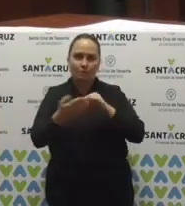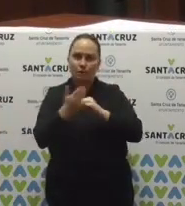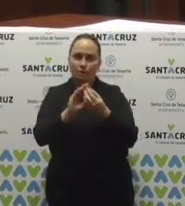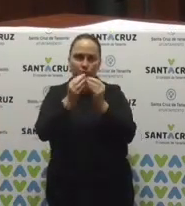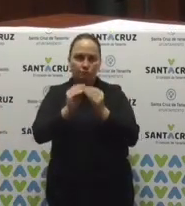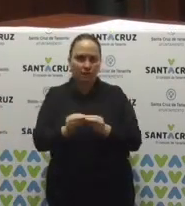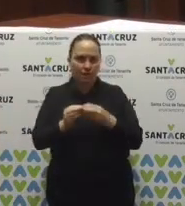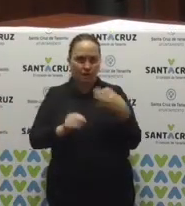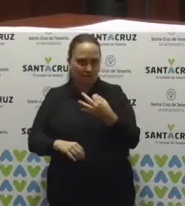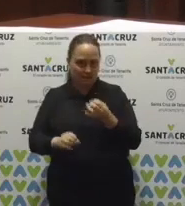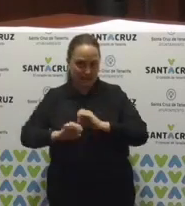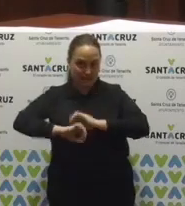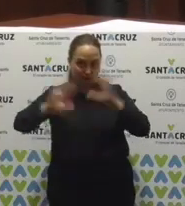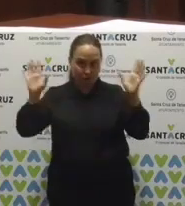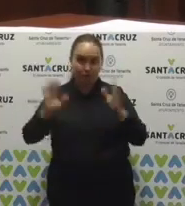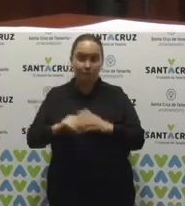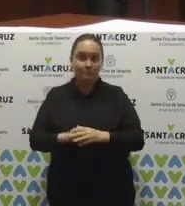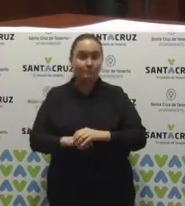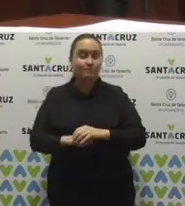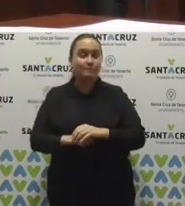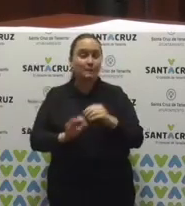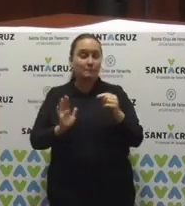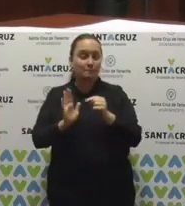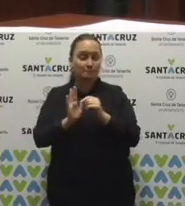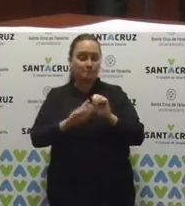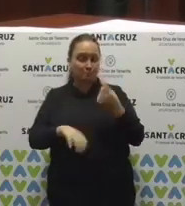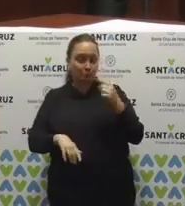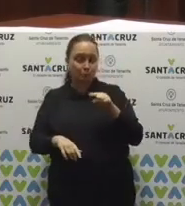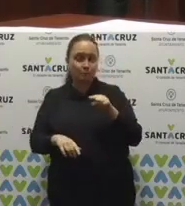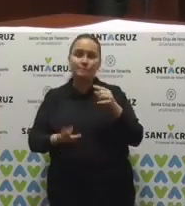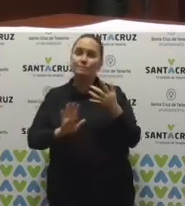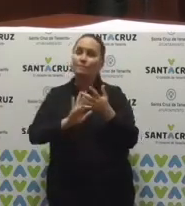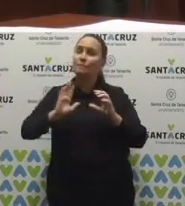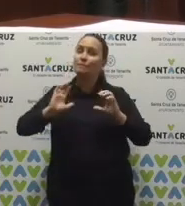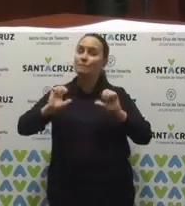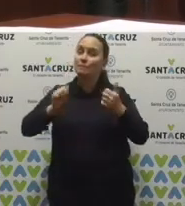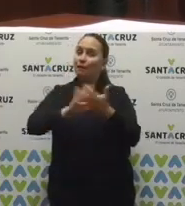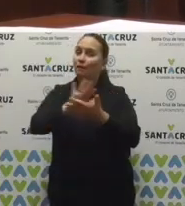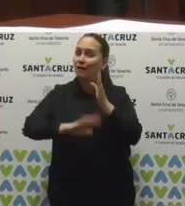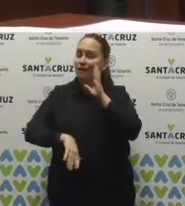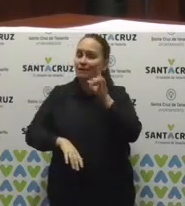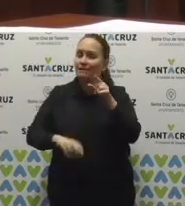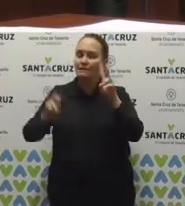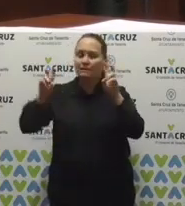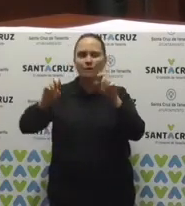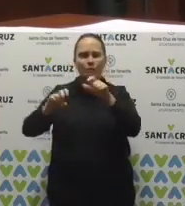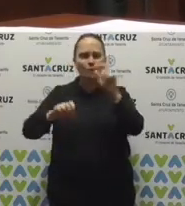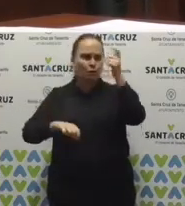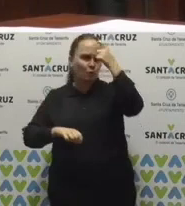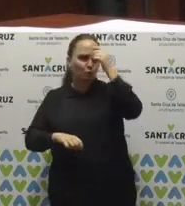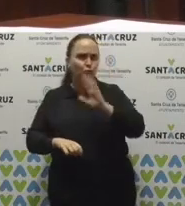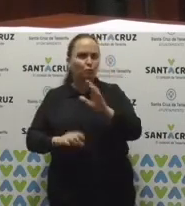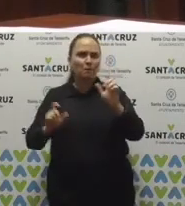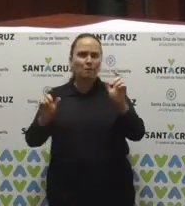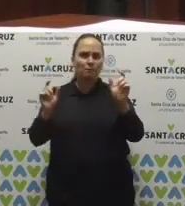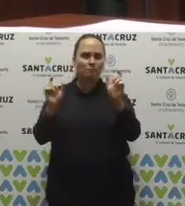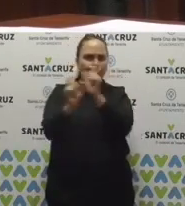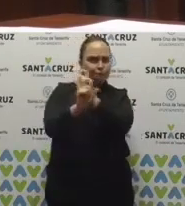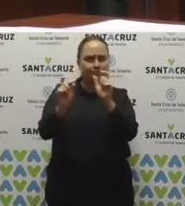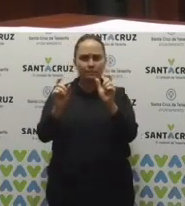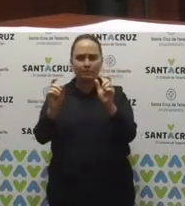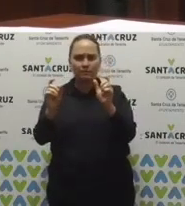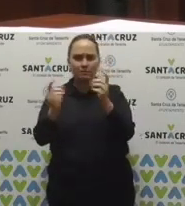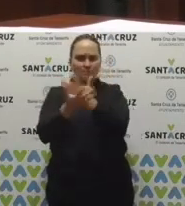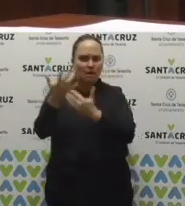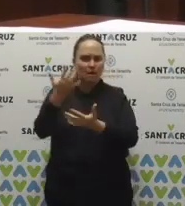que en al principio me refería en cuanto al a la mezcla de conceptos que usted tiene y que no coincide con la